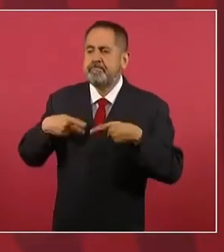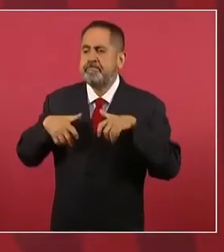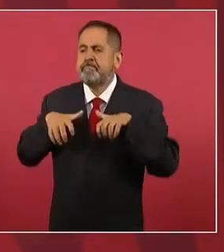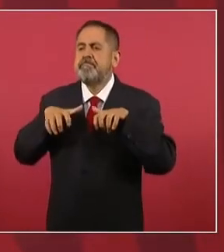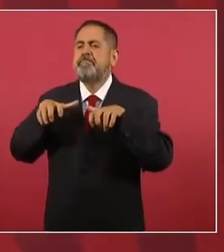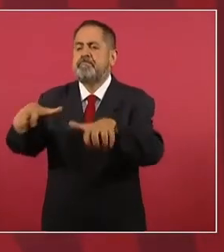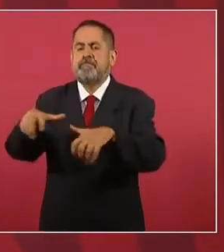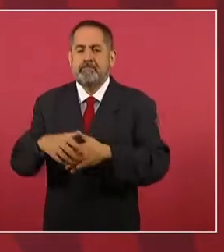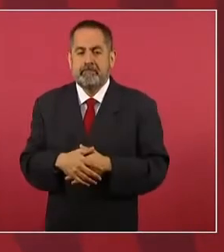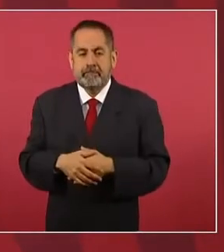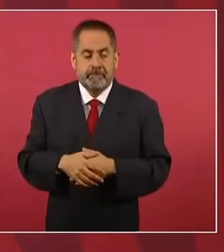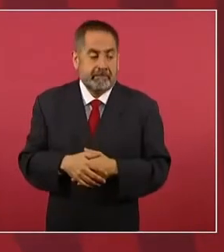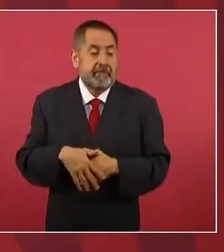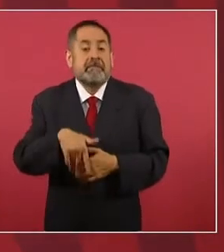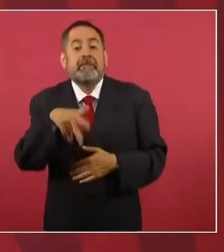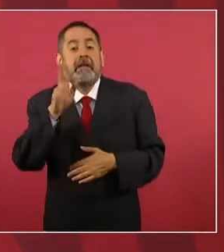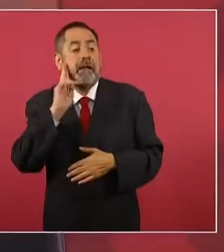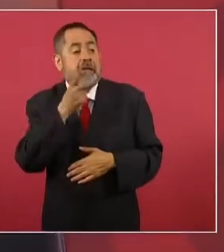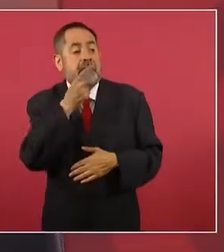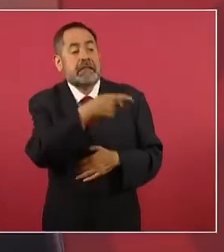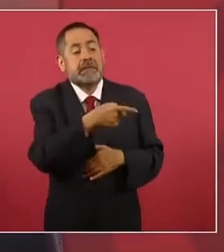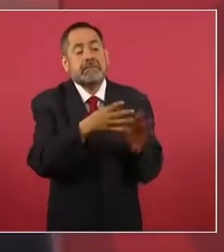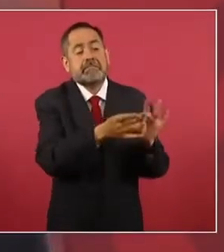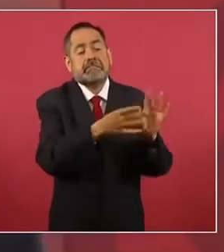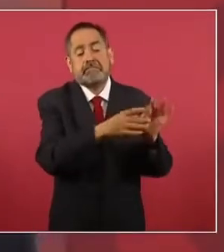A ver qué van a decir los críticos,